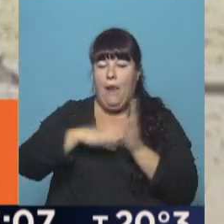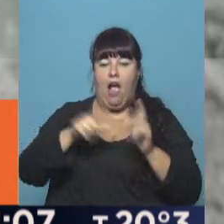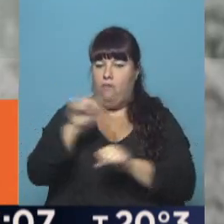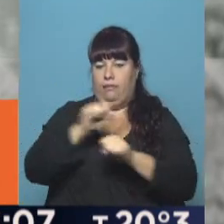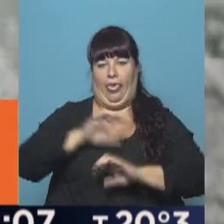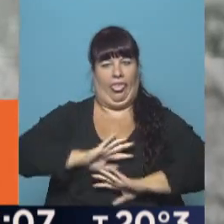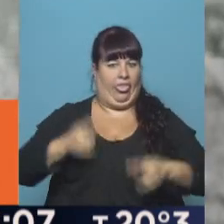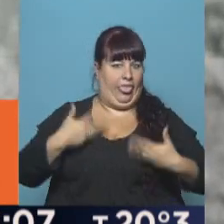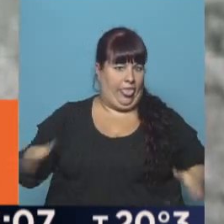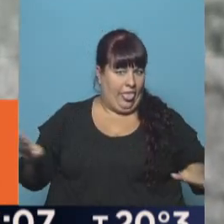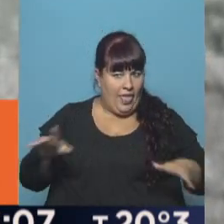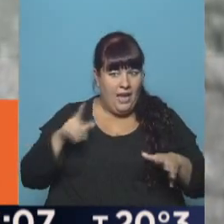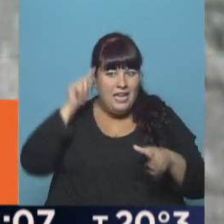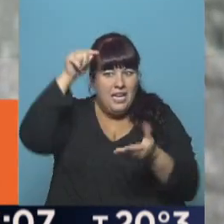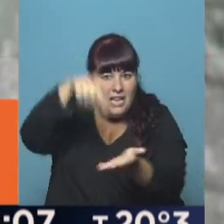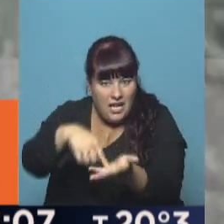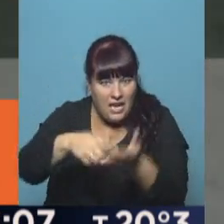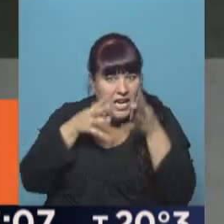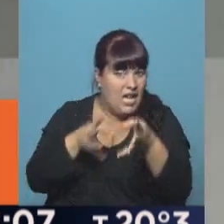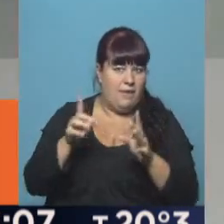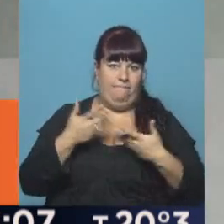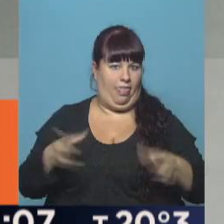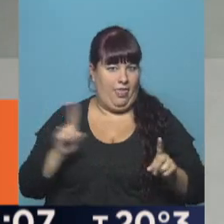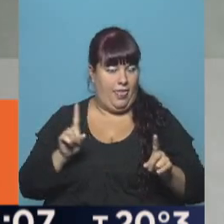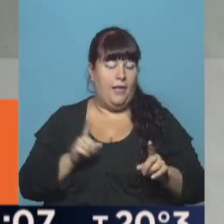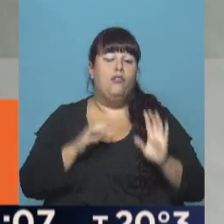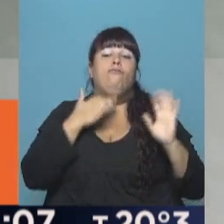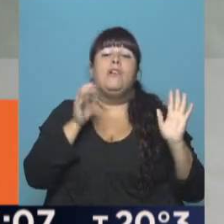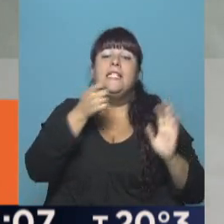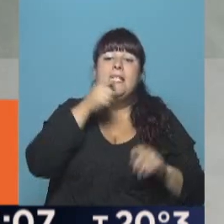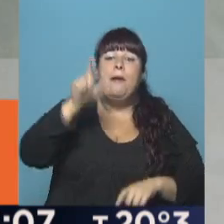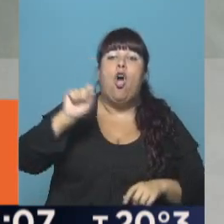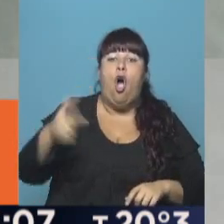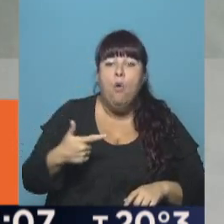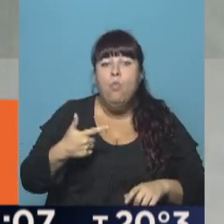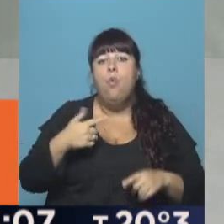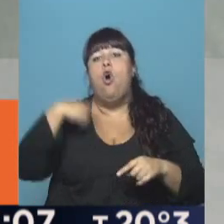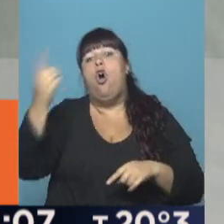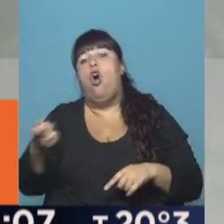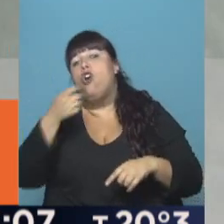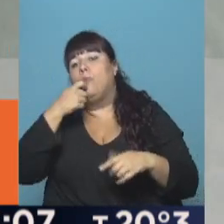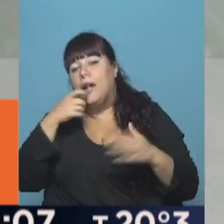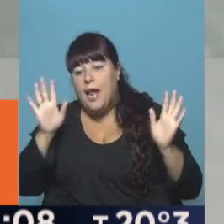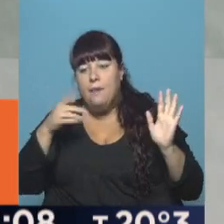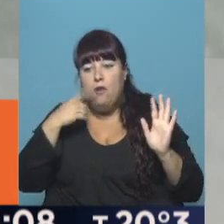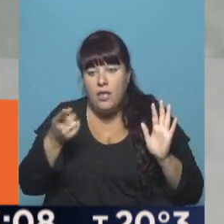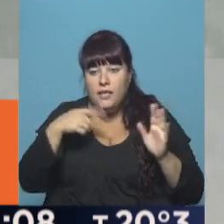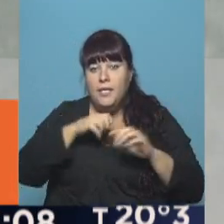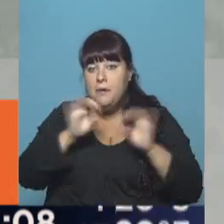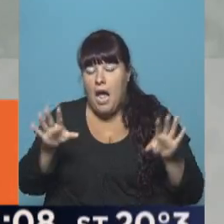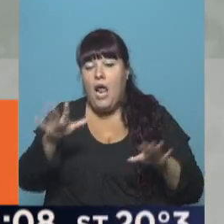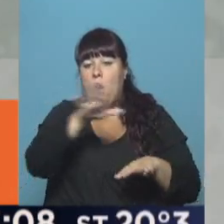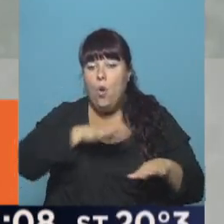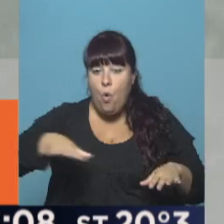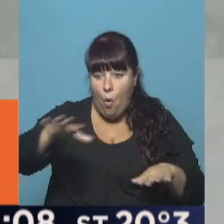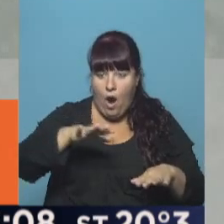detonar sobre un objetivo en combate. No trascendió si hay víctimas civiles, daños colaterales, como suele decirse en estos casos, en la región